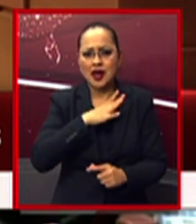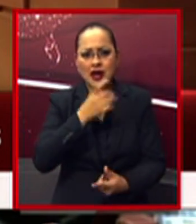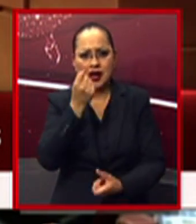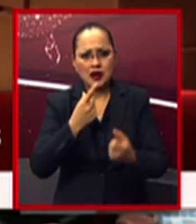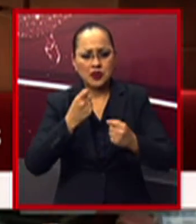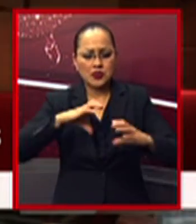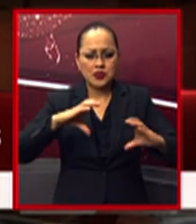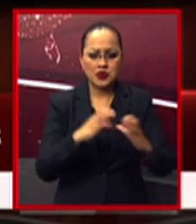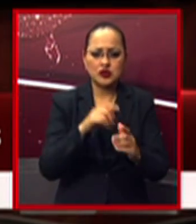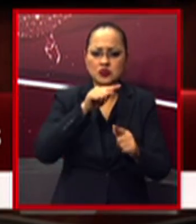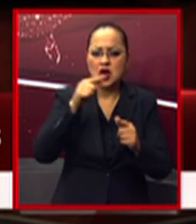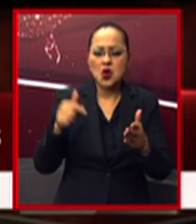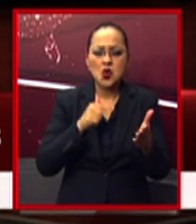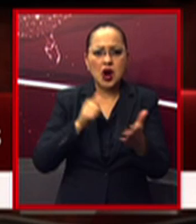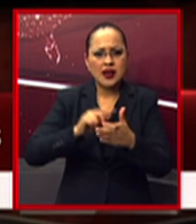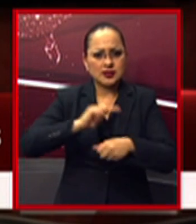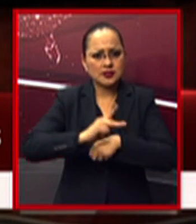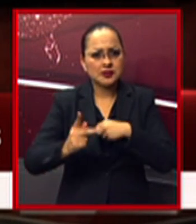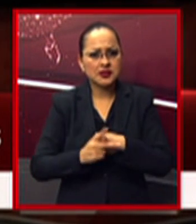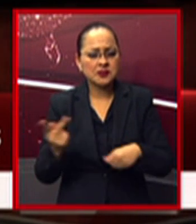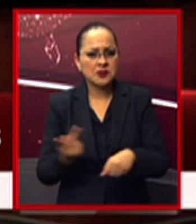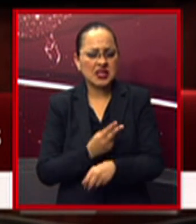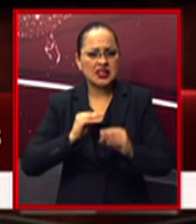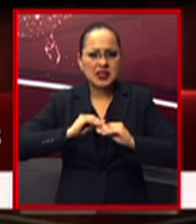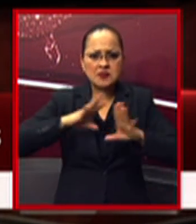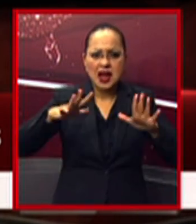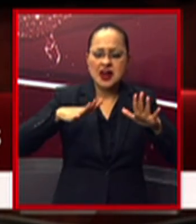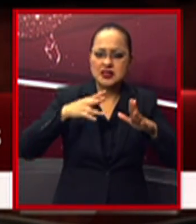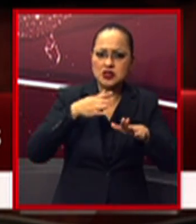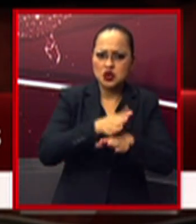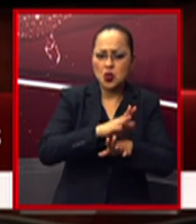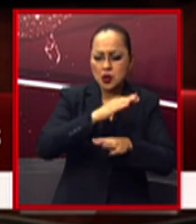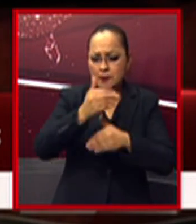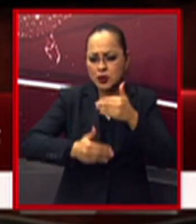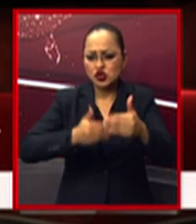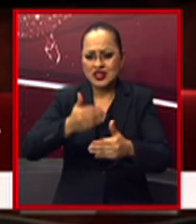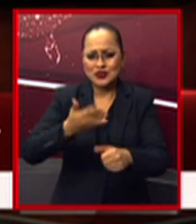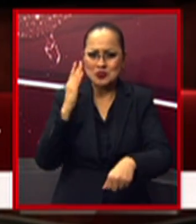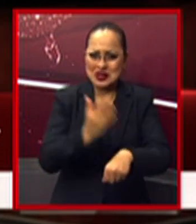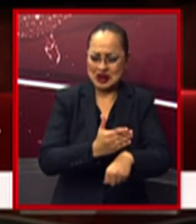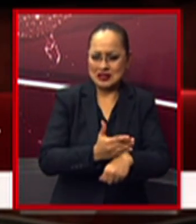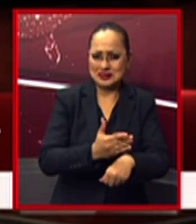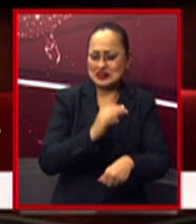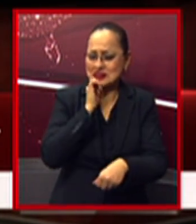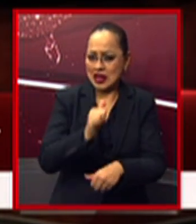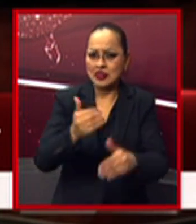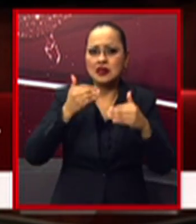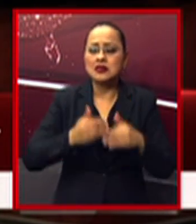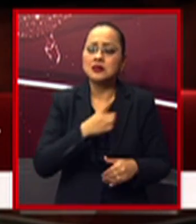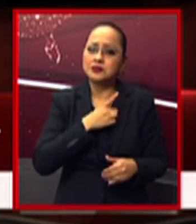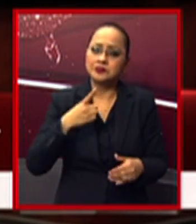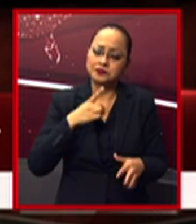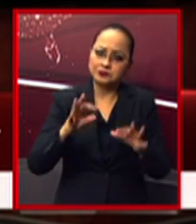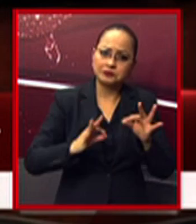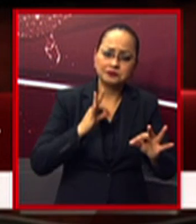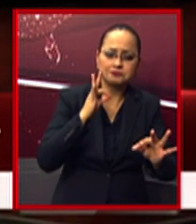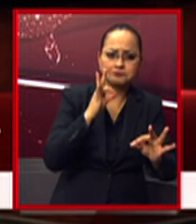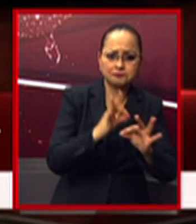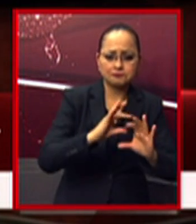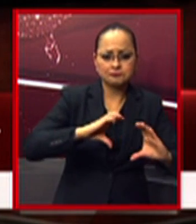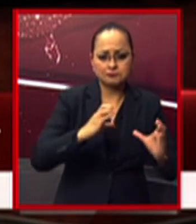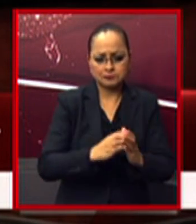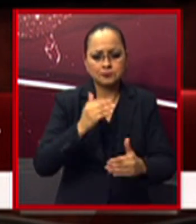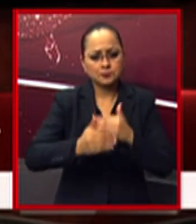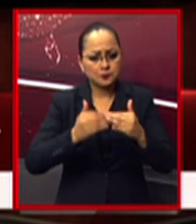algunas partes del país, la transparencia en cada uno de los procesos penales y garantizará el